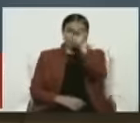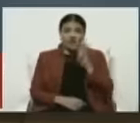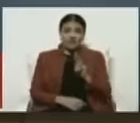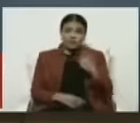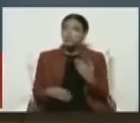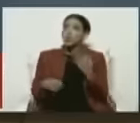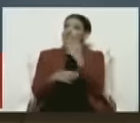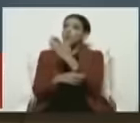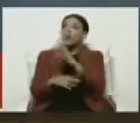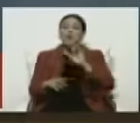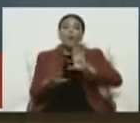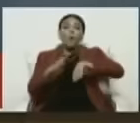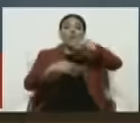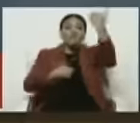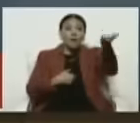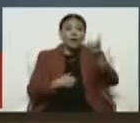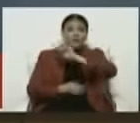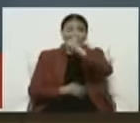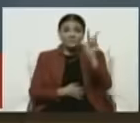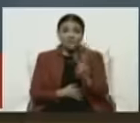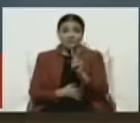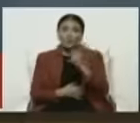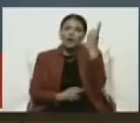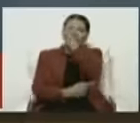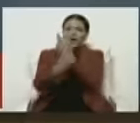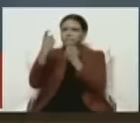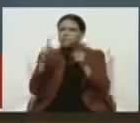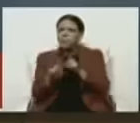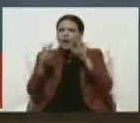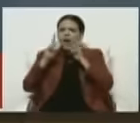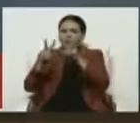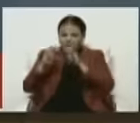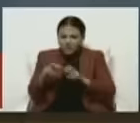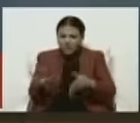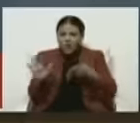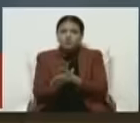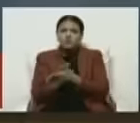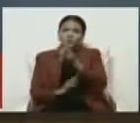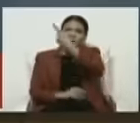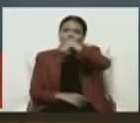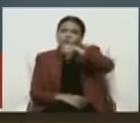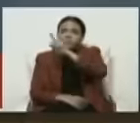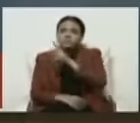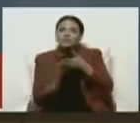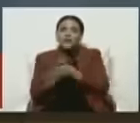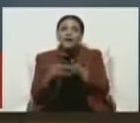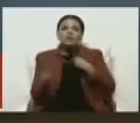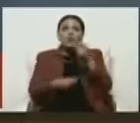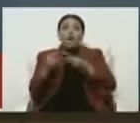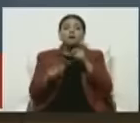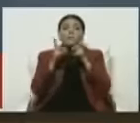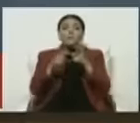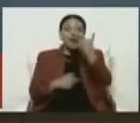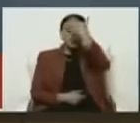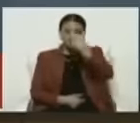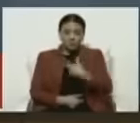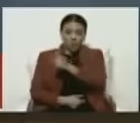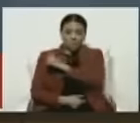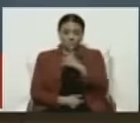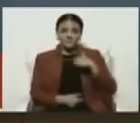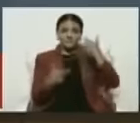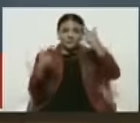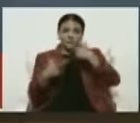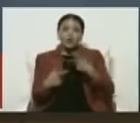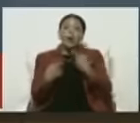que se sancione, pero ¿saben qué es impropio, es aborrecible? Que habiendo ocurrido ese